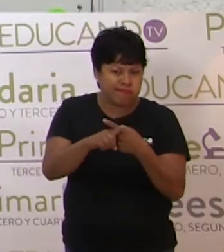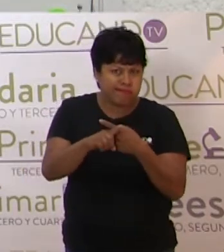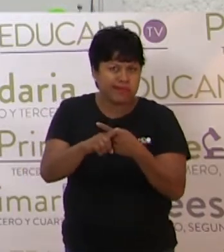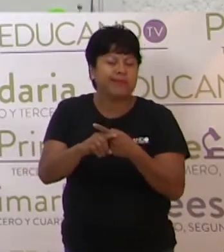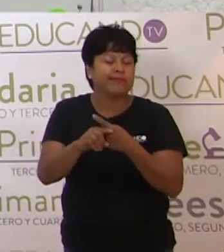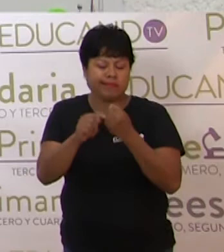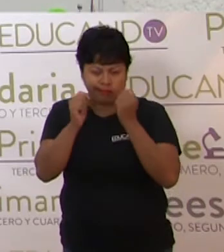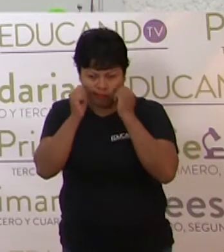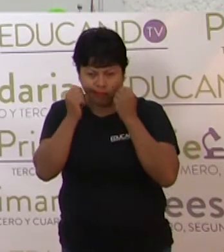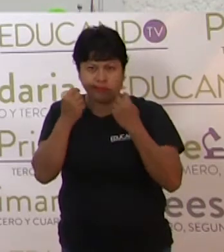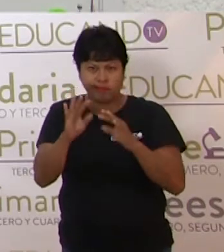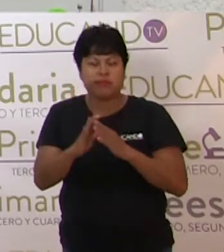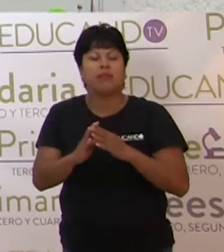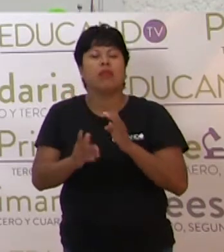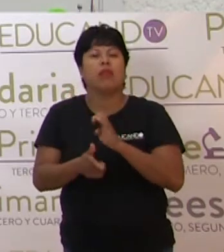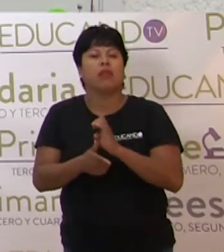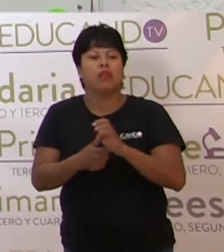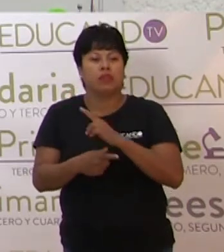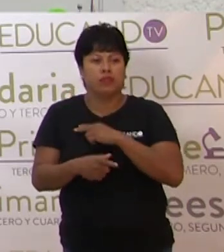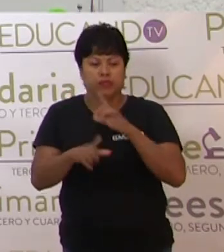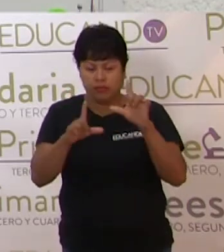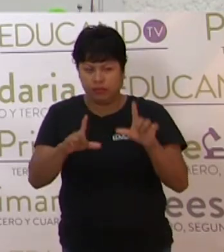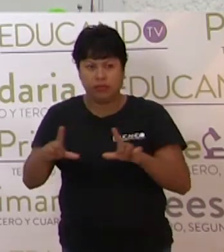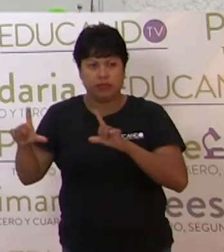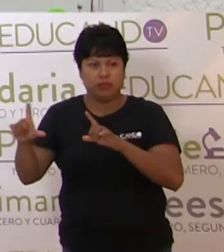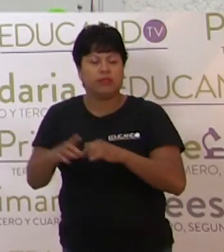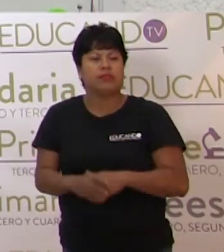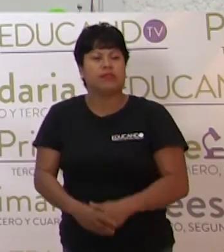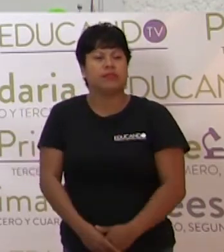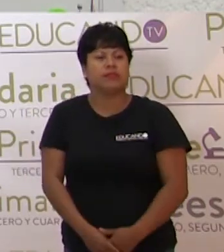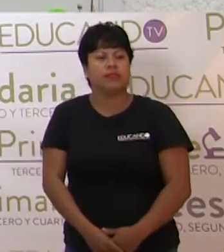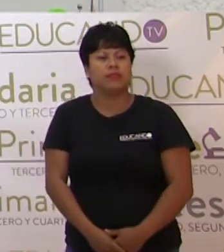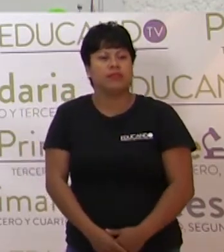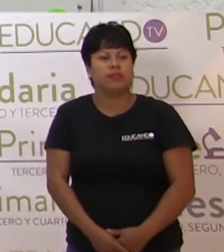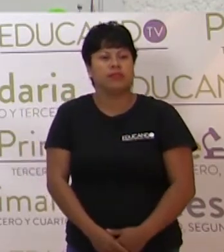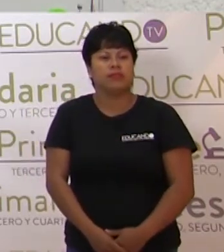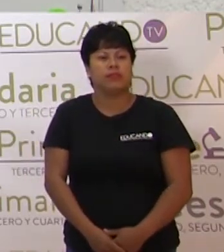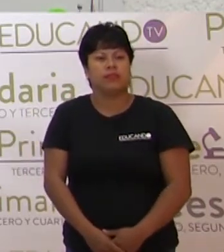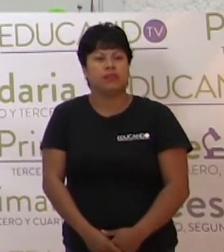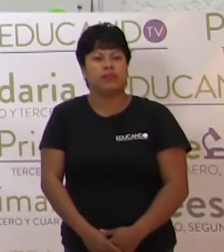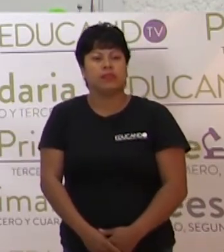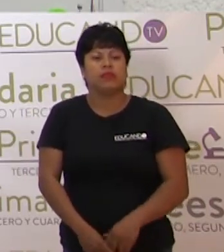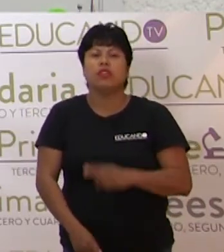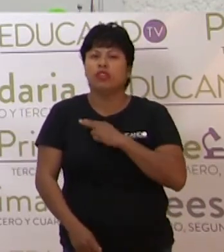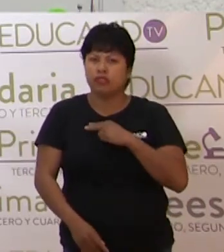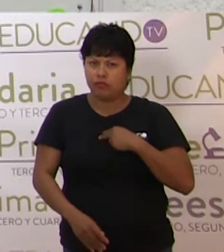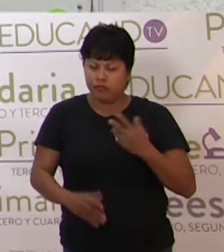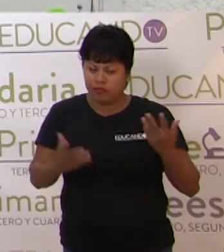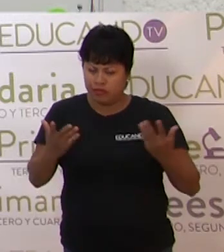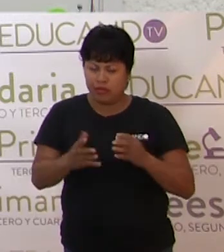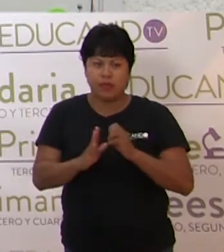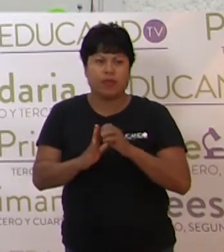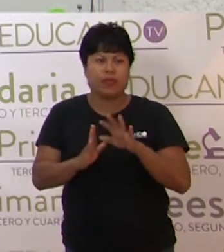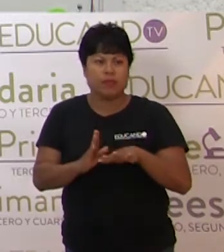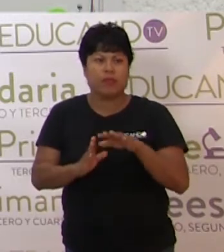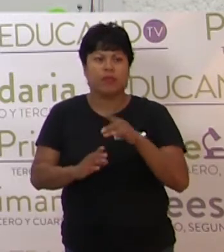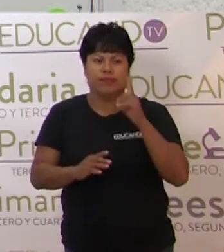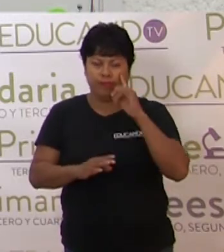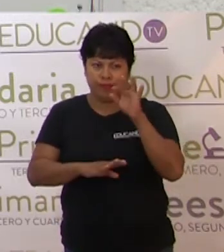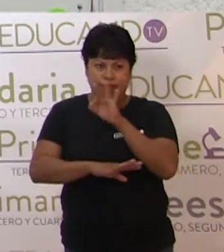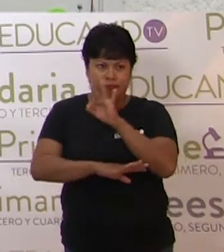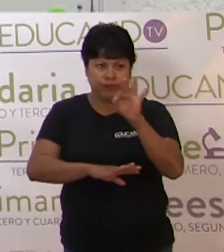entonces vamos a retirar esta lámina y vamos a hacer un ejemplo vamos a trazar lo aquí